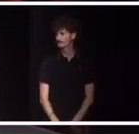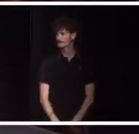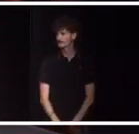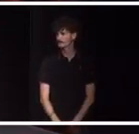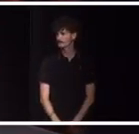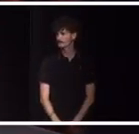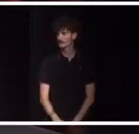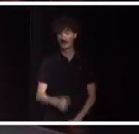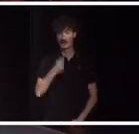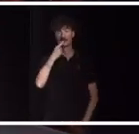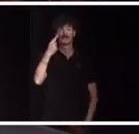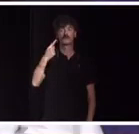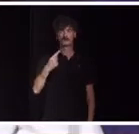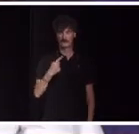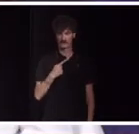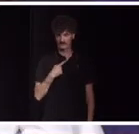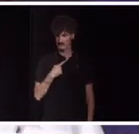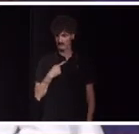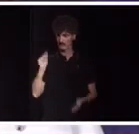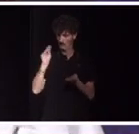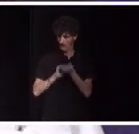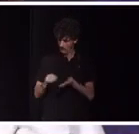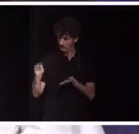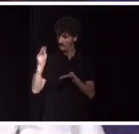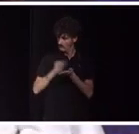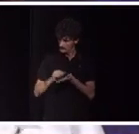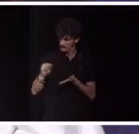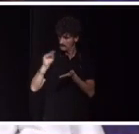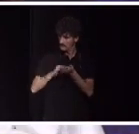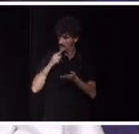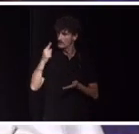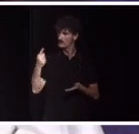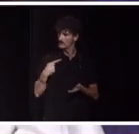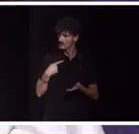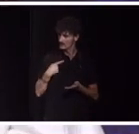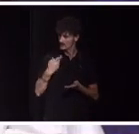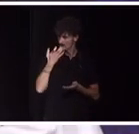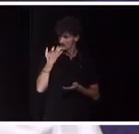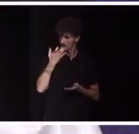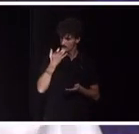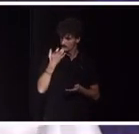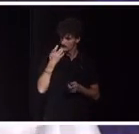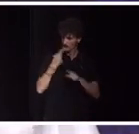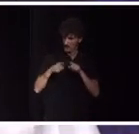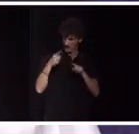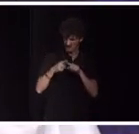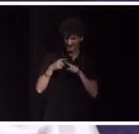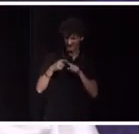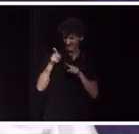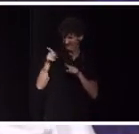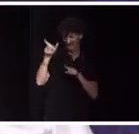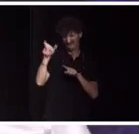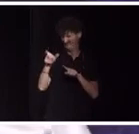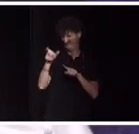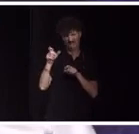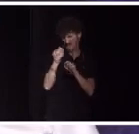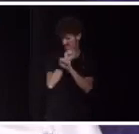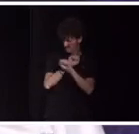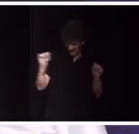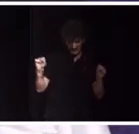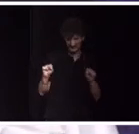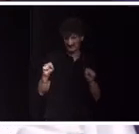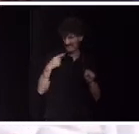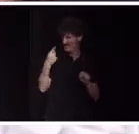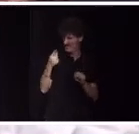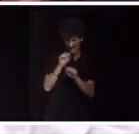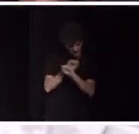Cuando nos han dicho tantas veces que las cosas son imposibles, nos lo dicen muchas